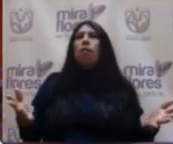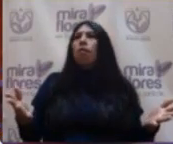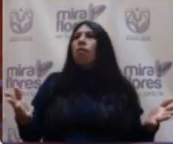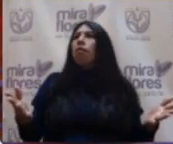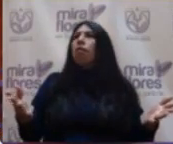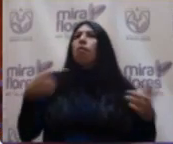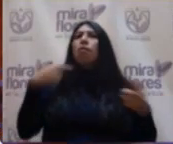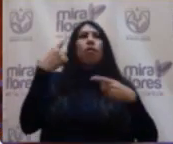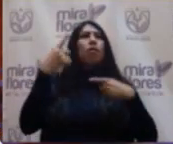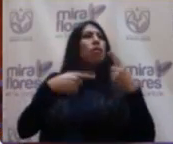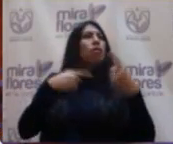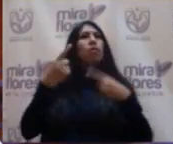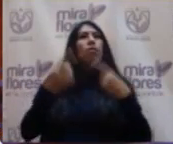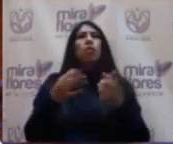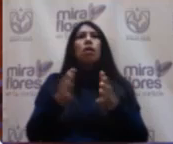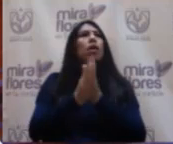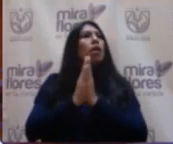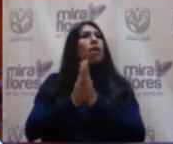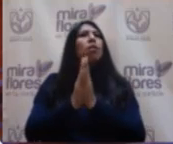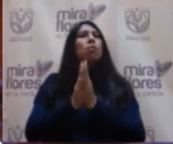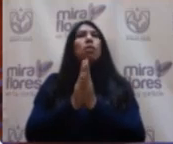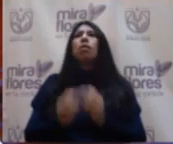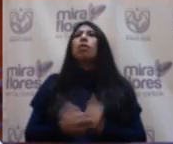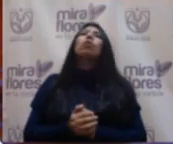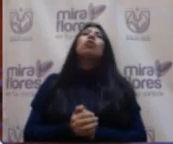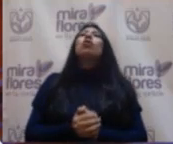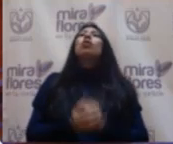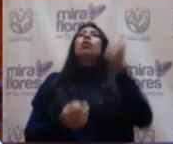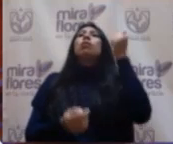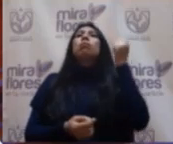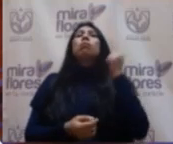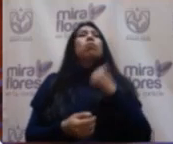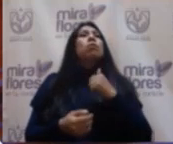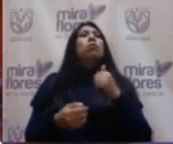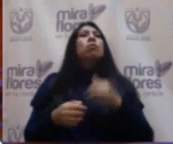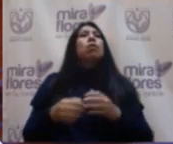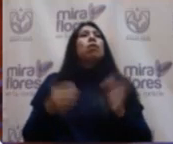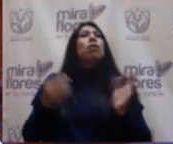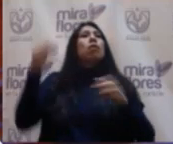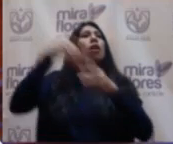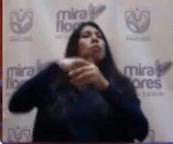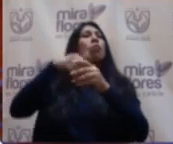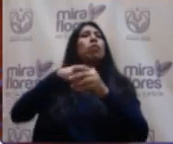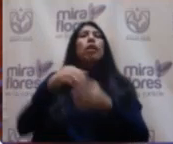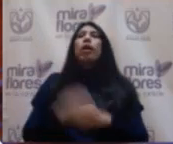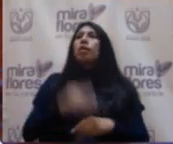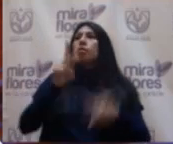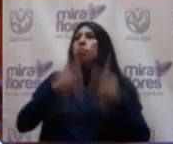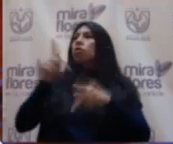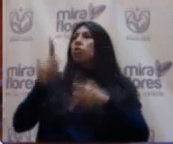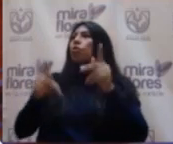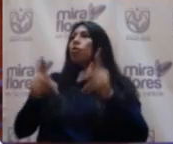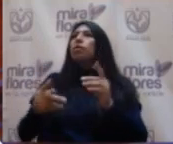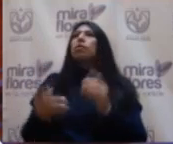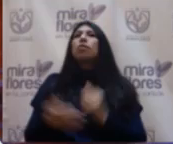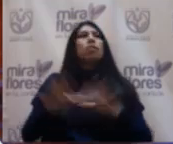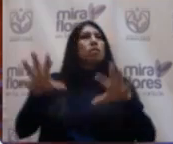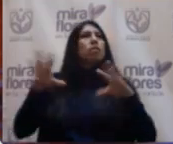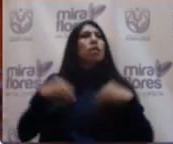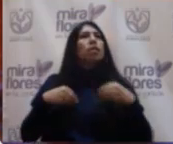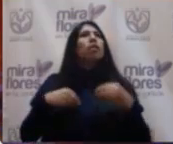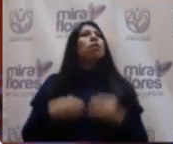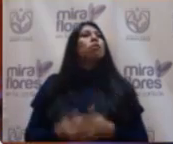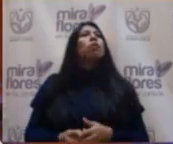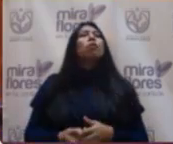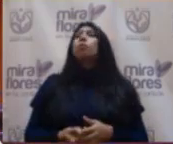a la solicitud del señor teniente alcalde. Procedemos a votar entonces. Aquellos miembros del Consejo que estén a favor de conceder la licencia, si no se expresan en